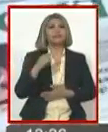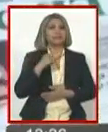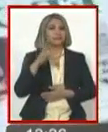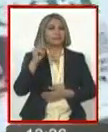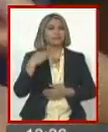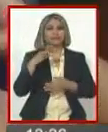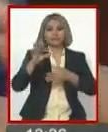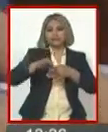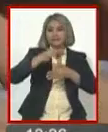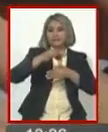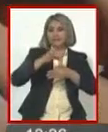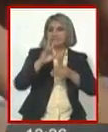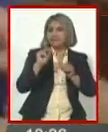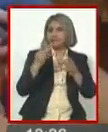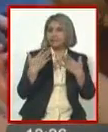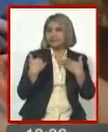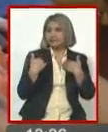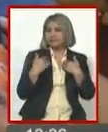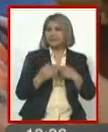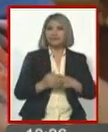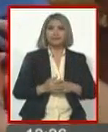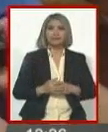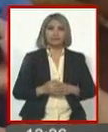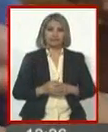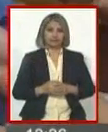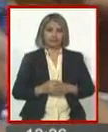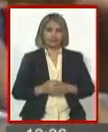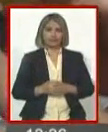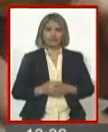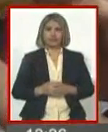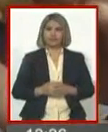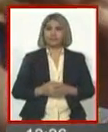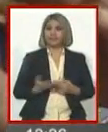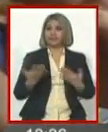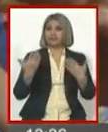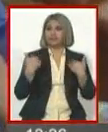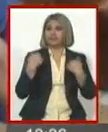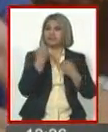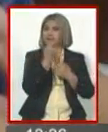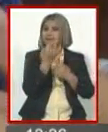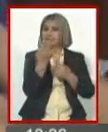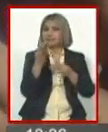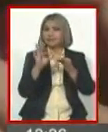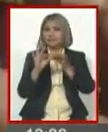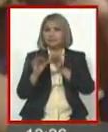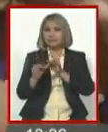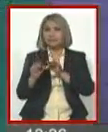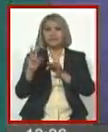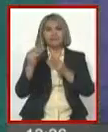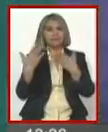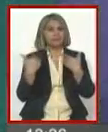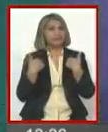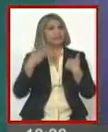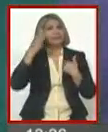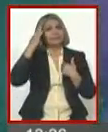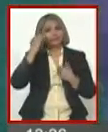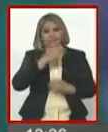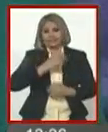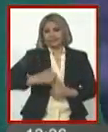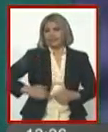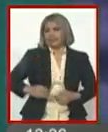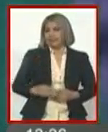No tiene bordado, esta tiene su bordado. Y tiene un detalle en la parte final que esta no la tiene. Se conoce